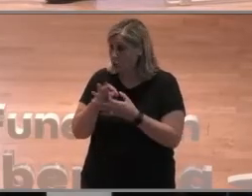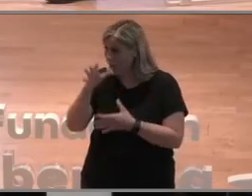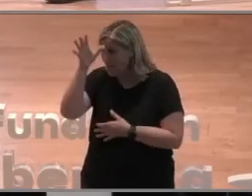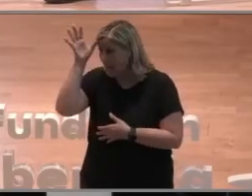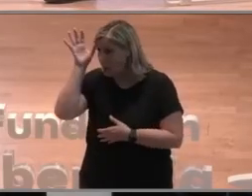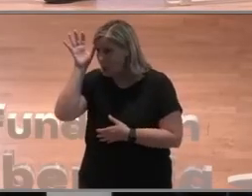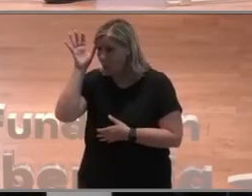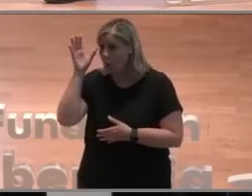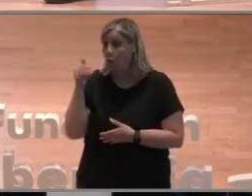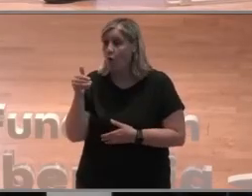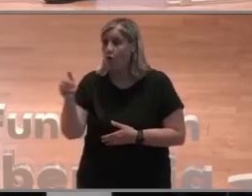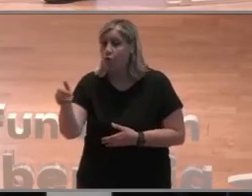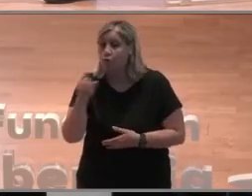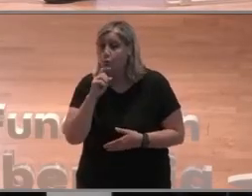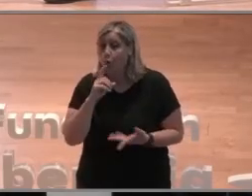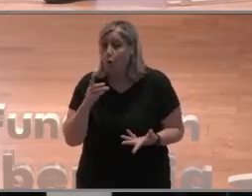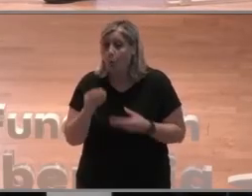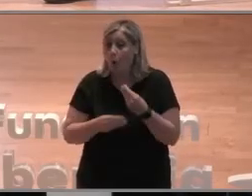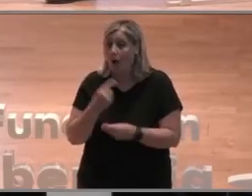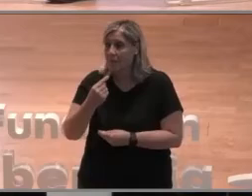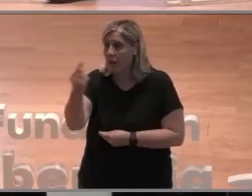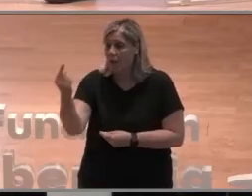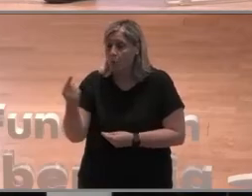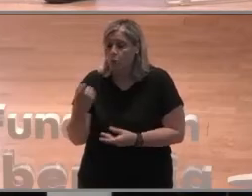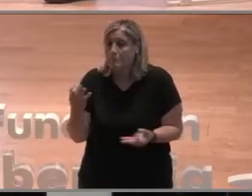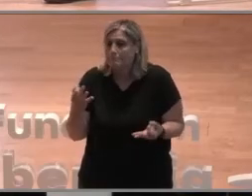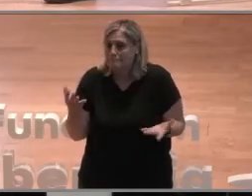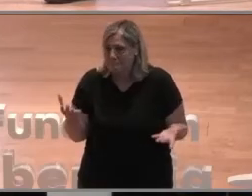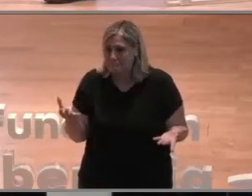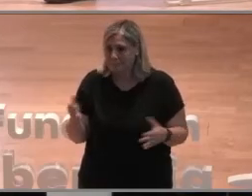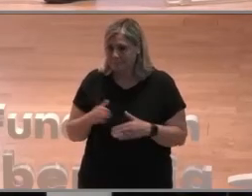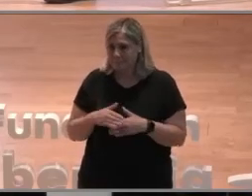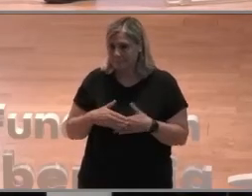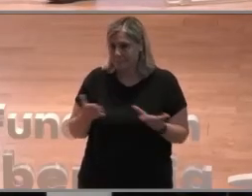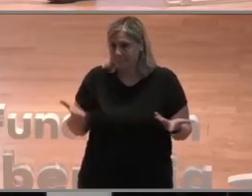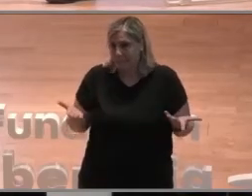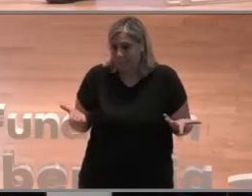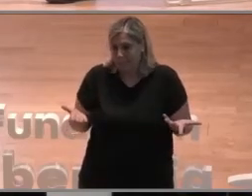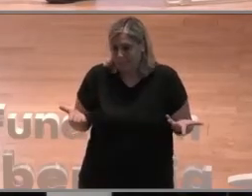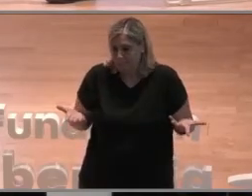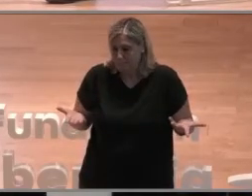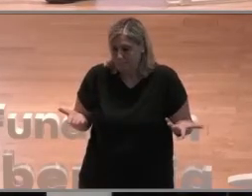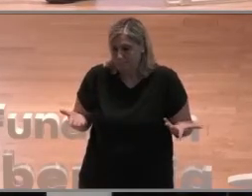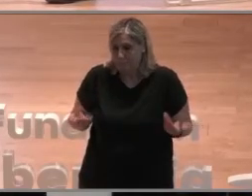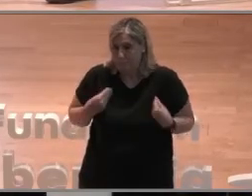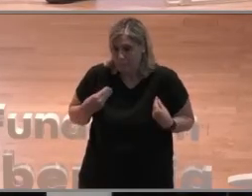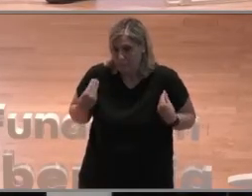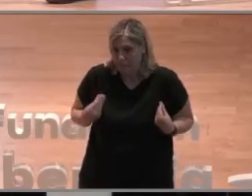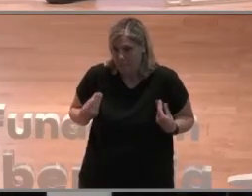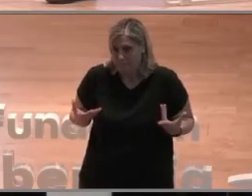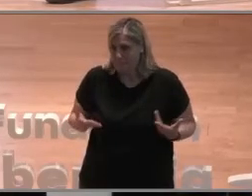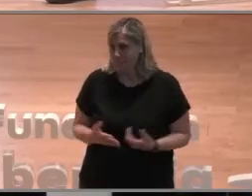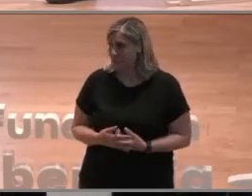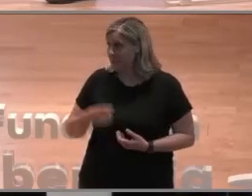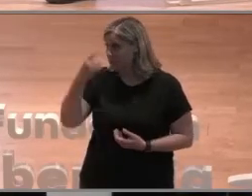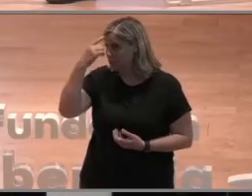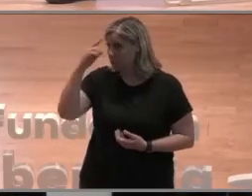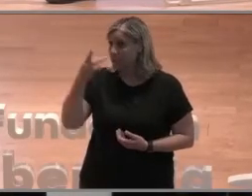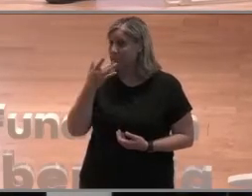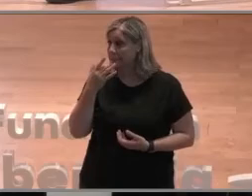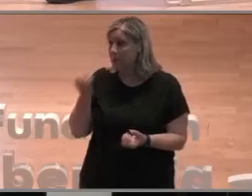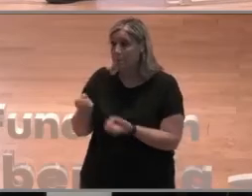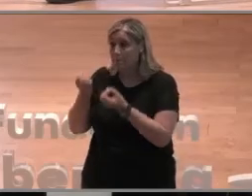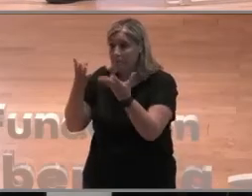nos espera, sobre lo que podemos hacer cada uno de nosotros en nuestras posibilidades, y no sé si también podemos hacer algún